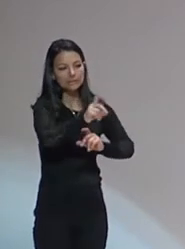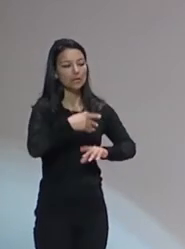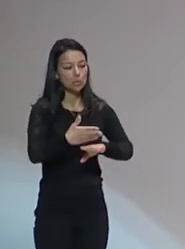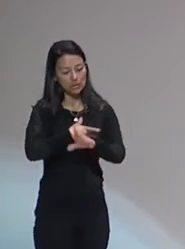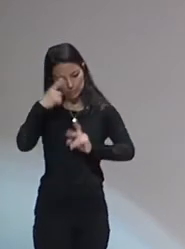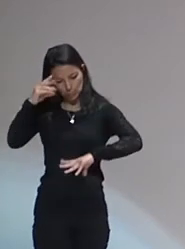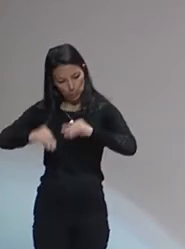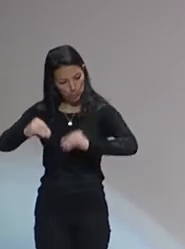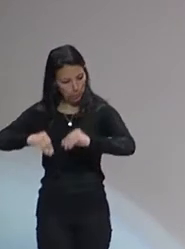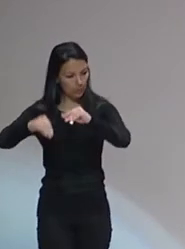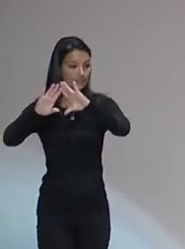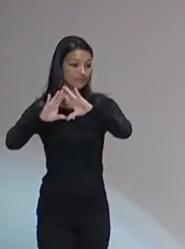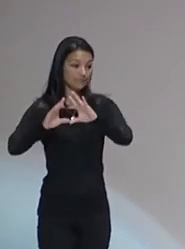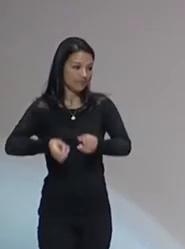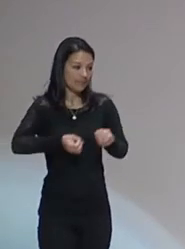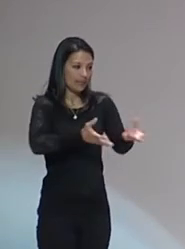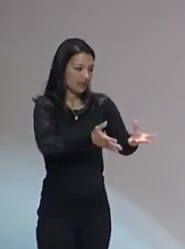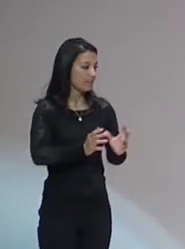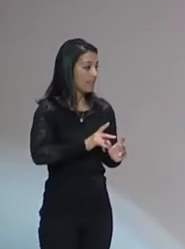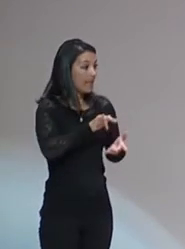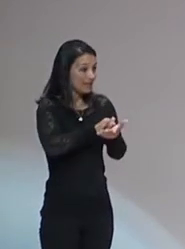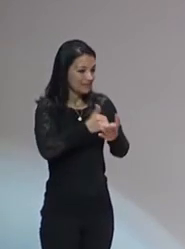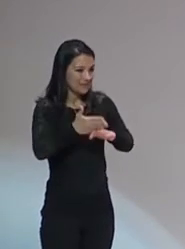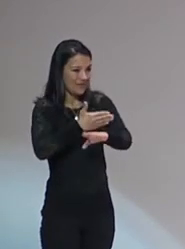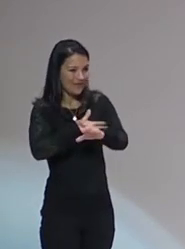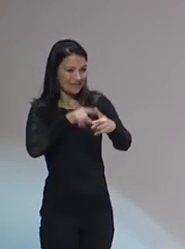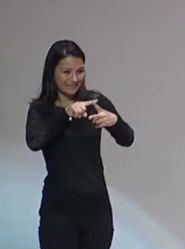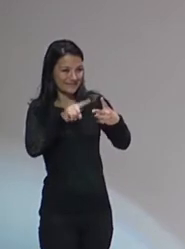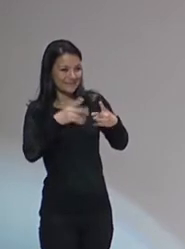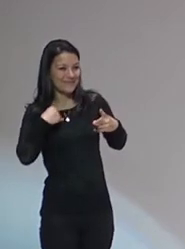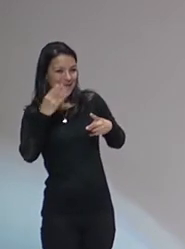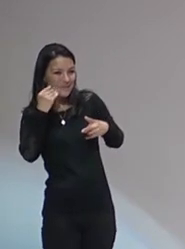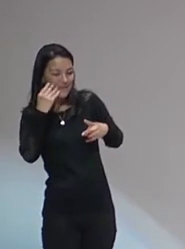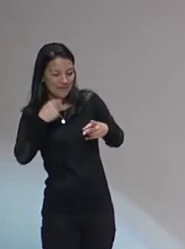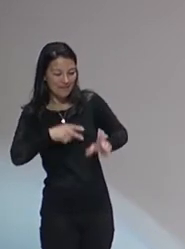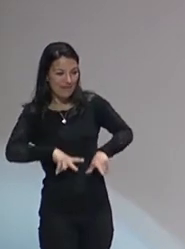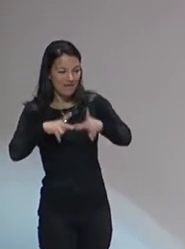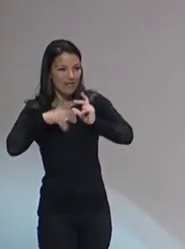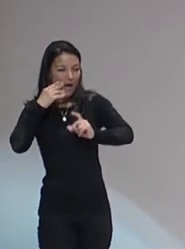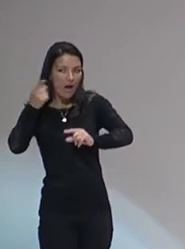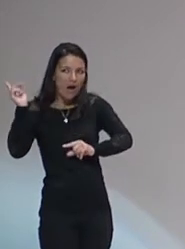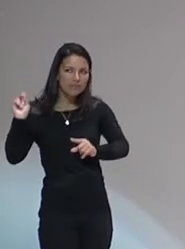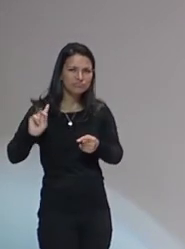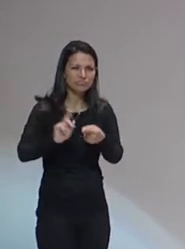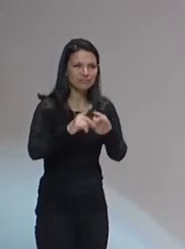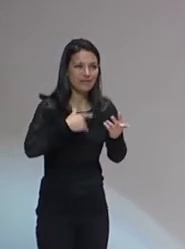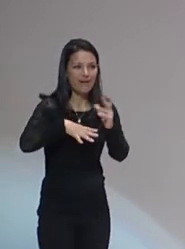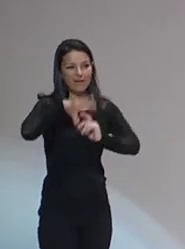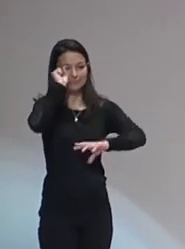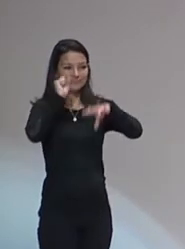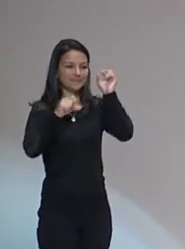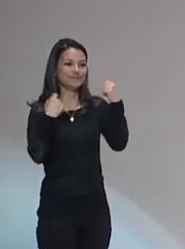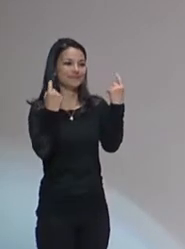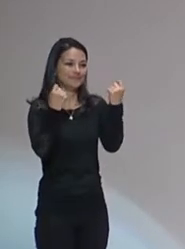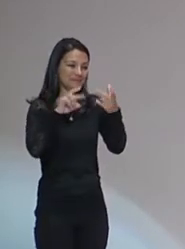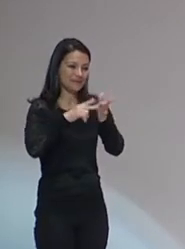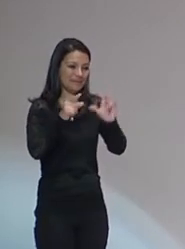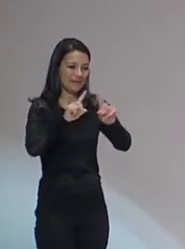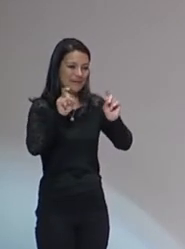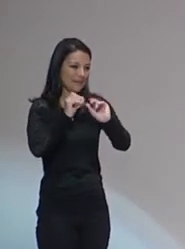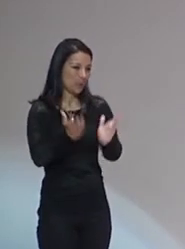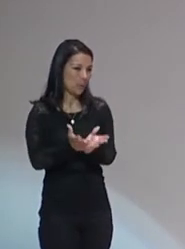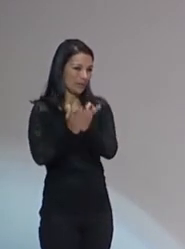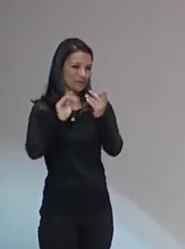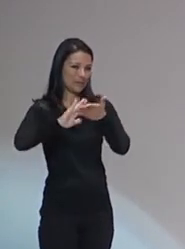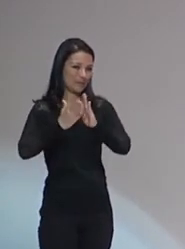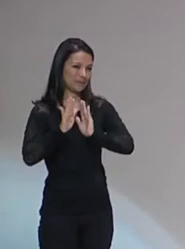dos elementos que la experiencia me ha permitido entender a lo largo de toda la vivencia en educación para la paz. De